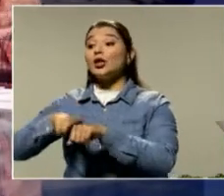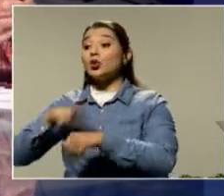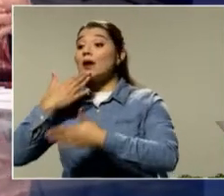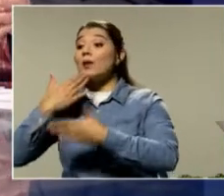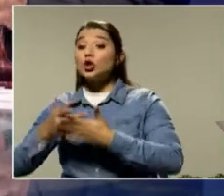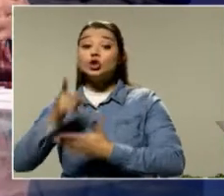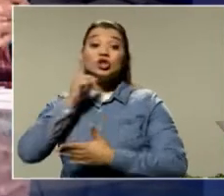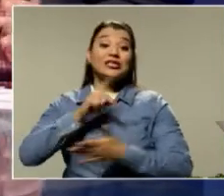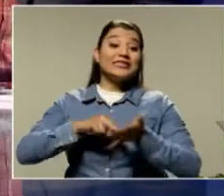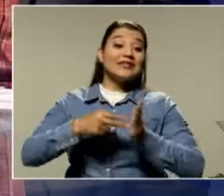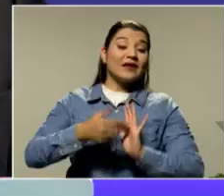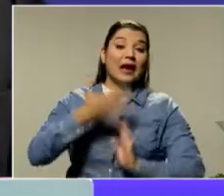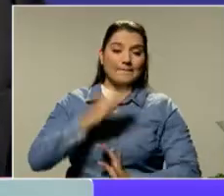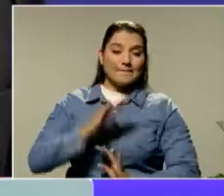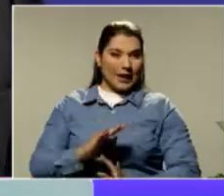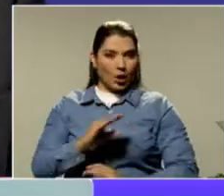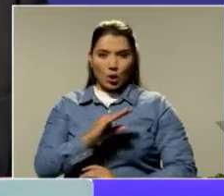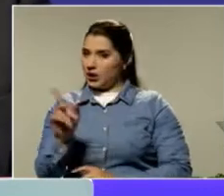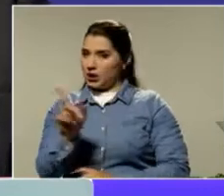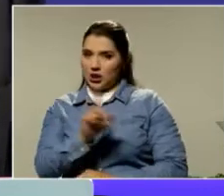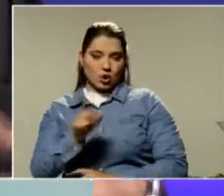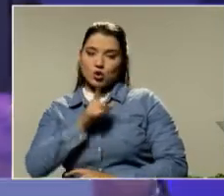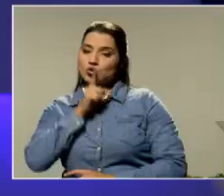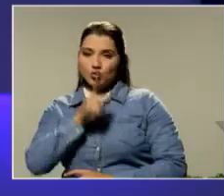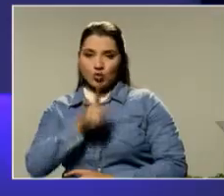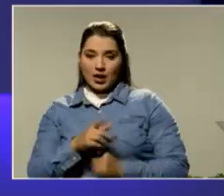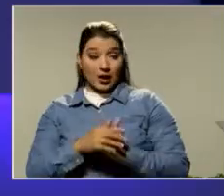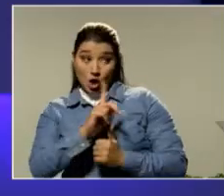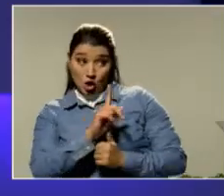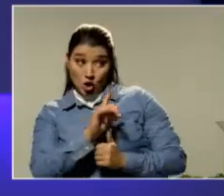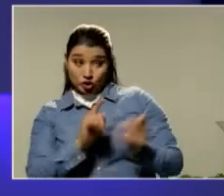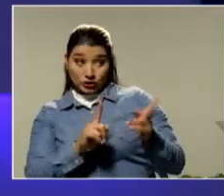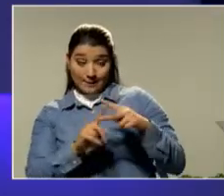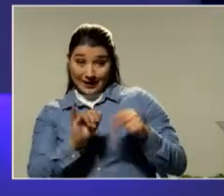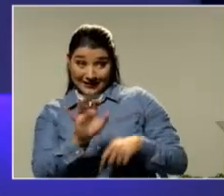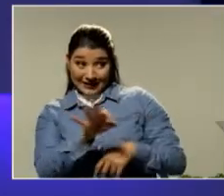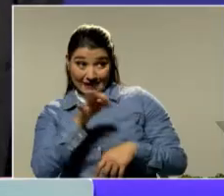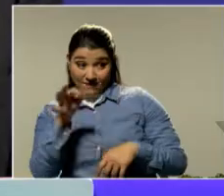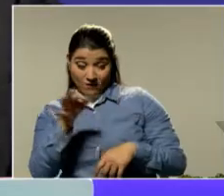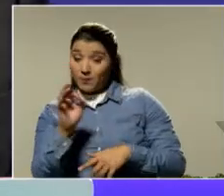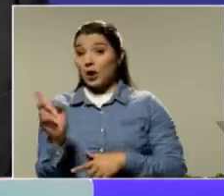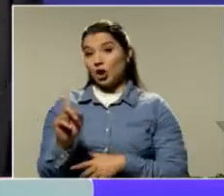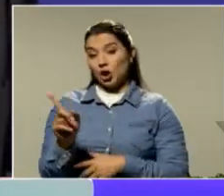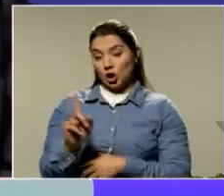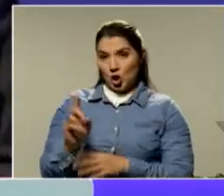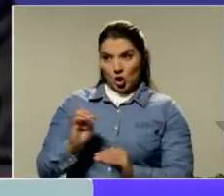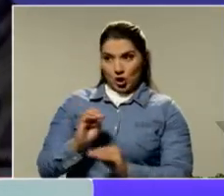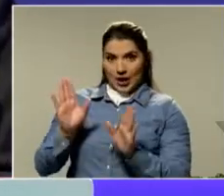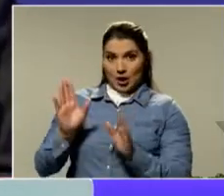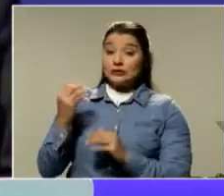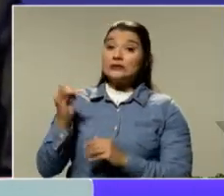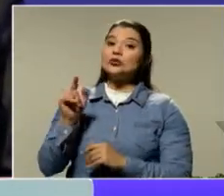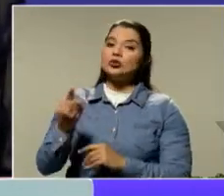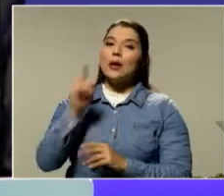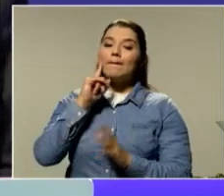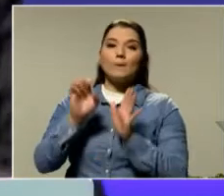es necesariamente malo. Y eso no es tan así. No se aplica así tajantemente. No, por supuesto. Si usted, por